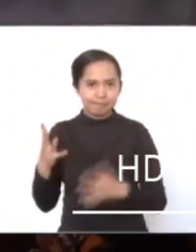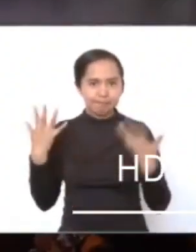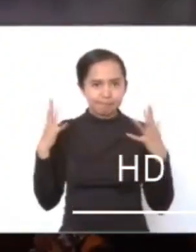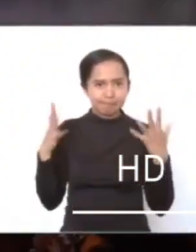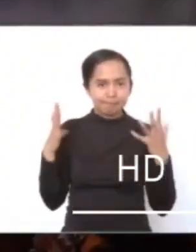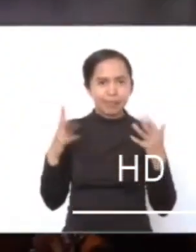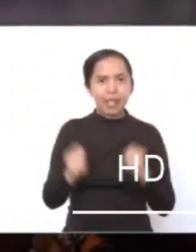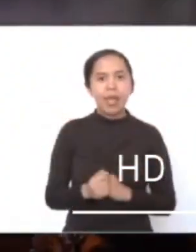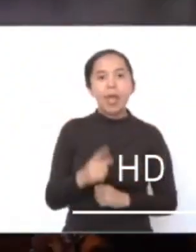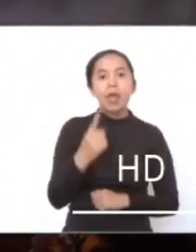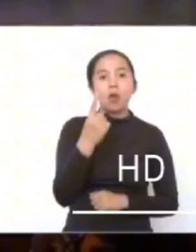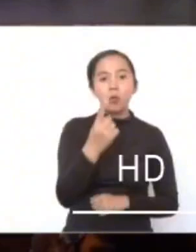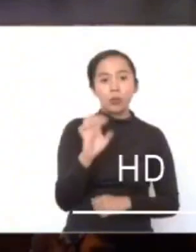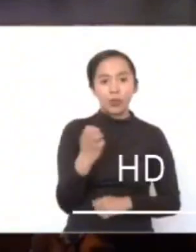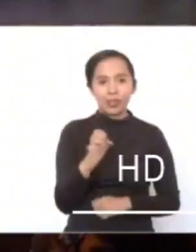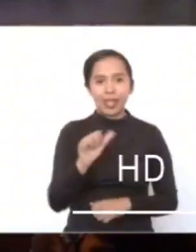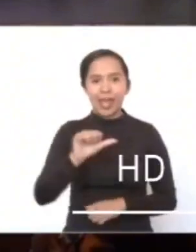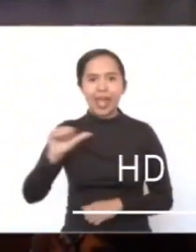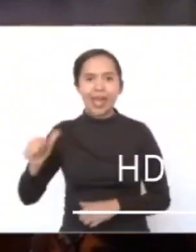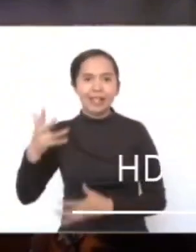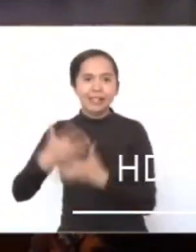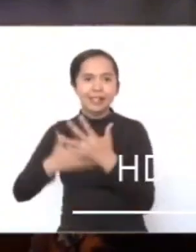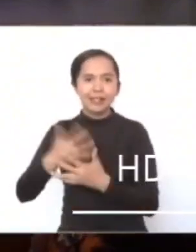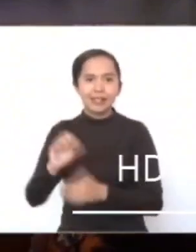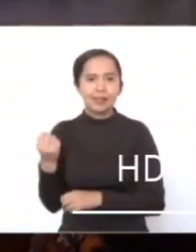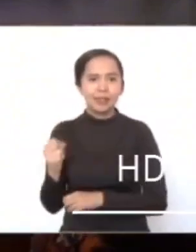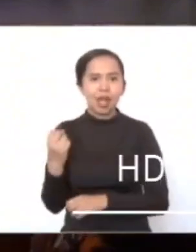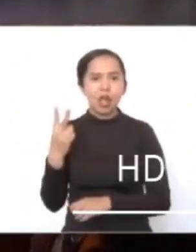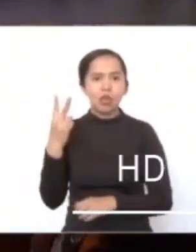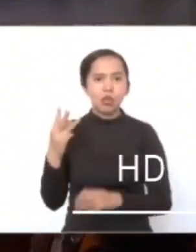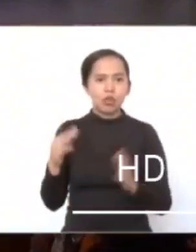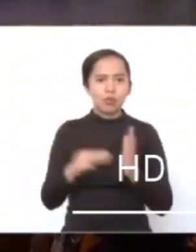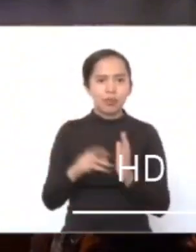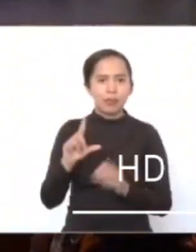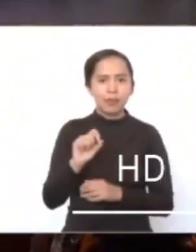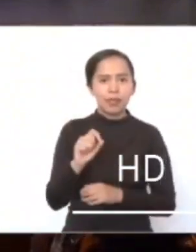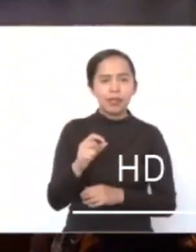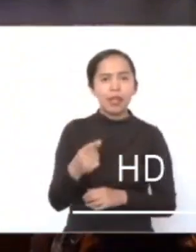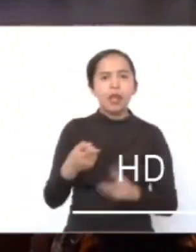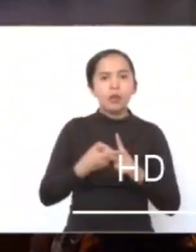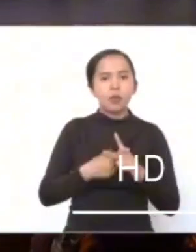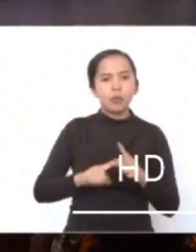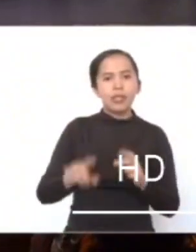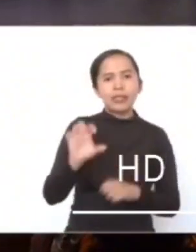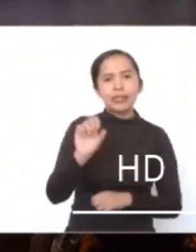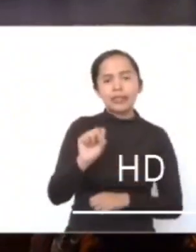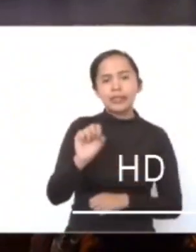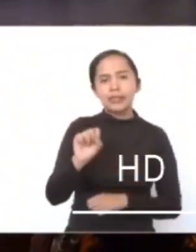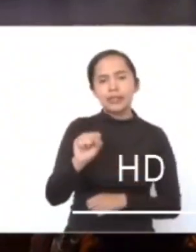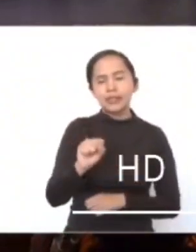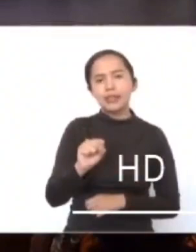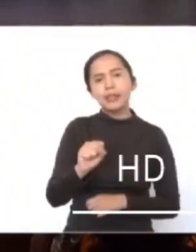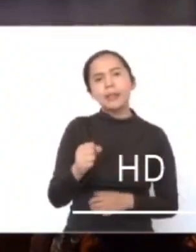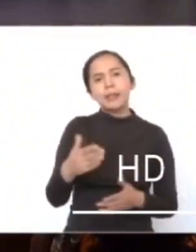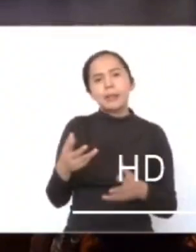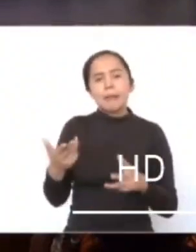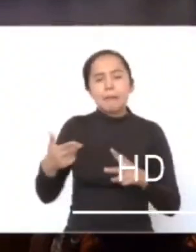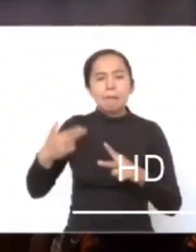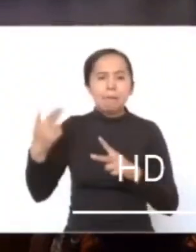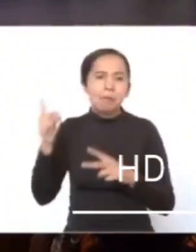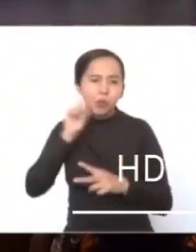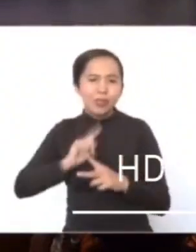Del 1 de enero al 15 de septiembre del 2020 tuvimos 60 lamentables casos de